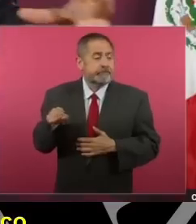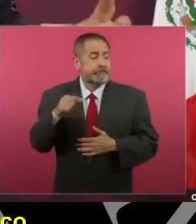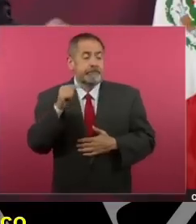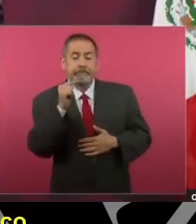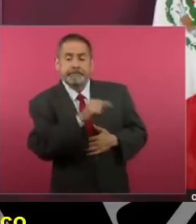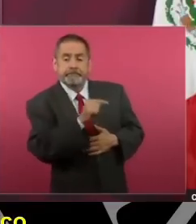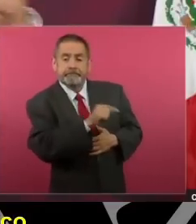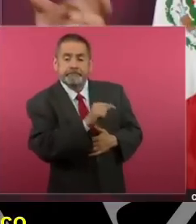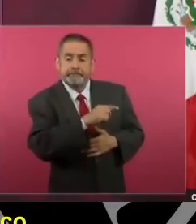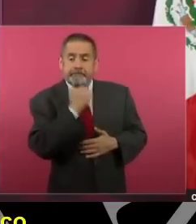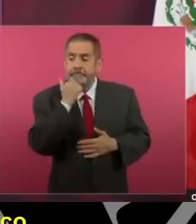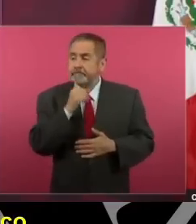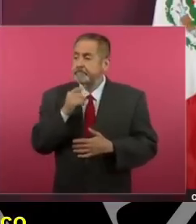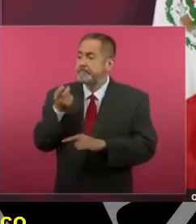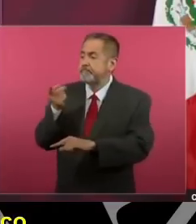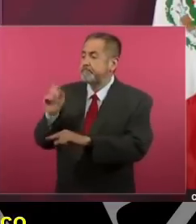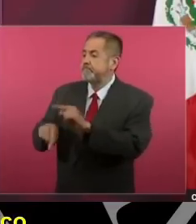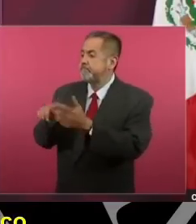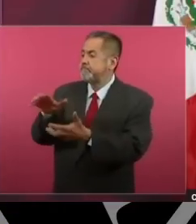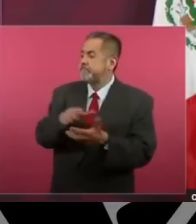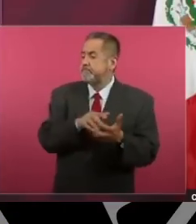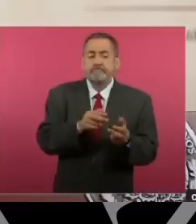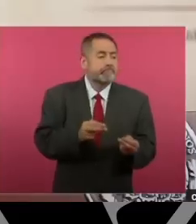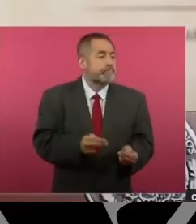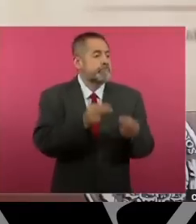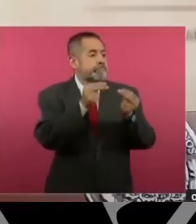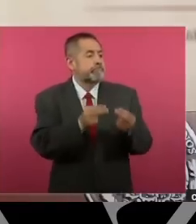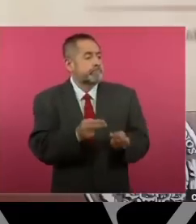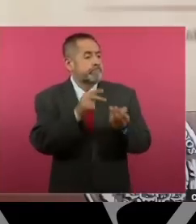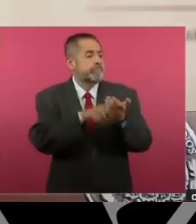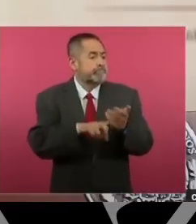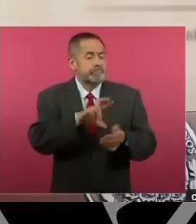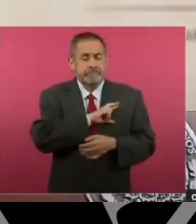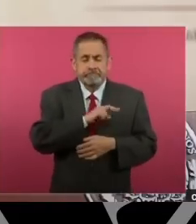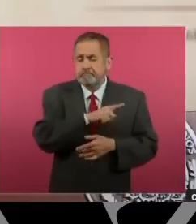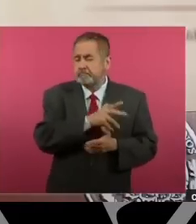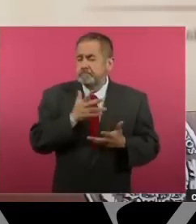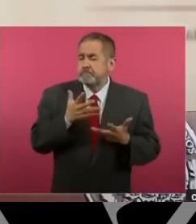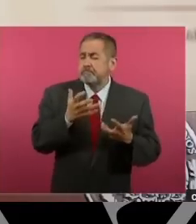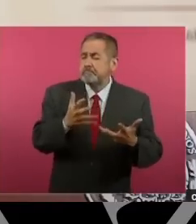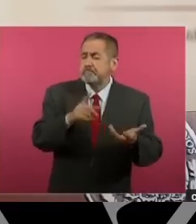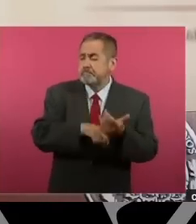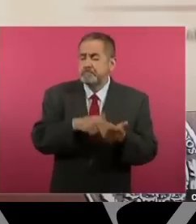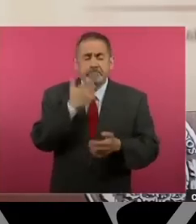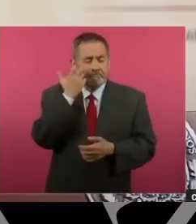de Educación Como si fuese una mercancía Siempre han ambicionado